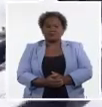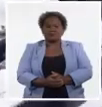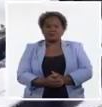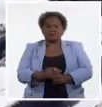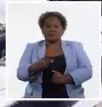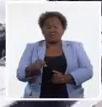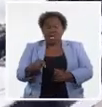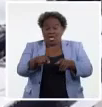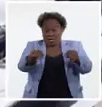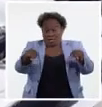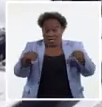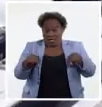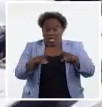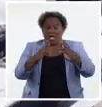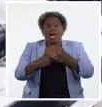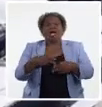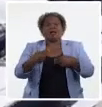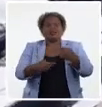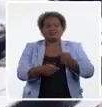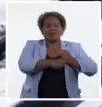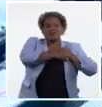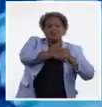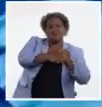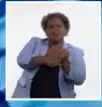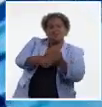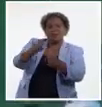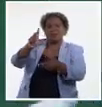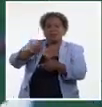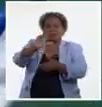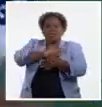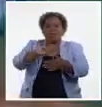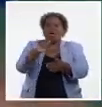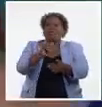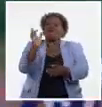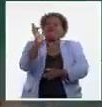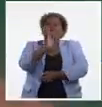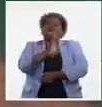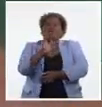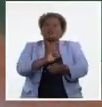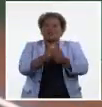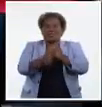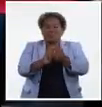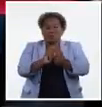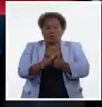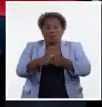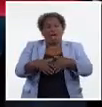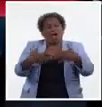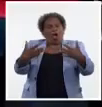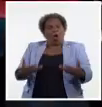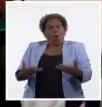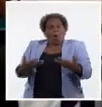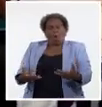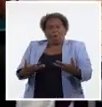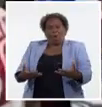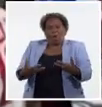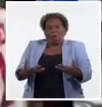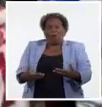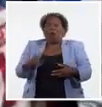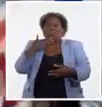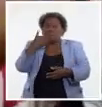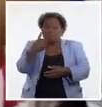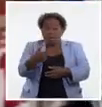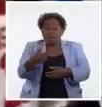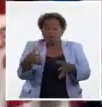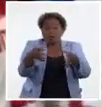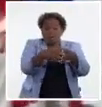Espacios así hacen del béisbol latinoamericano toda una fiesta deportiva, cuyo confort, sumado a la calidad de los juegos, permitirán vibrar